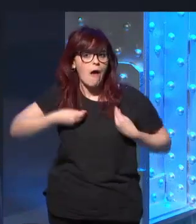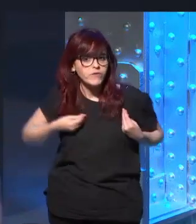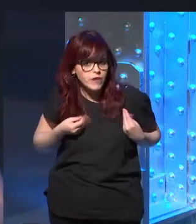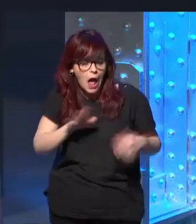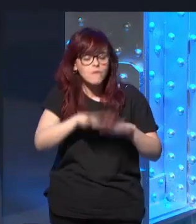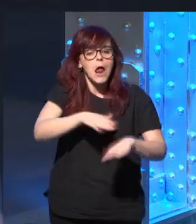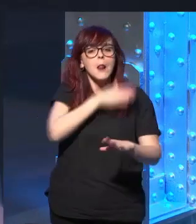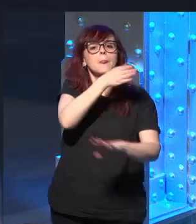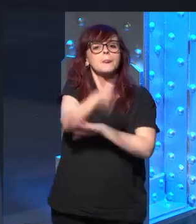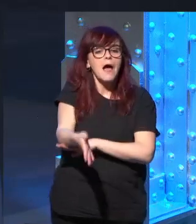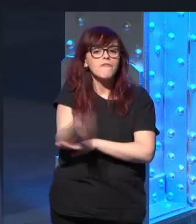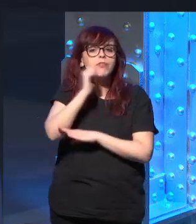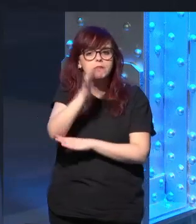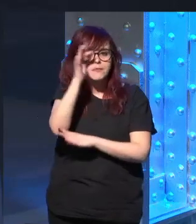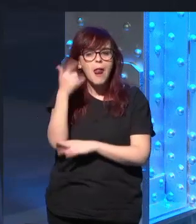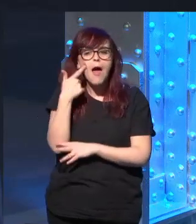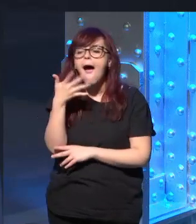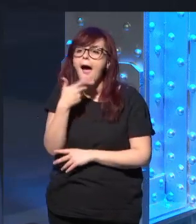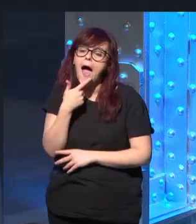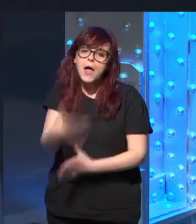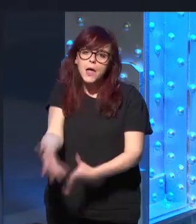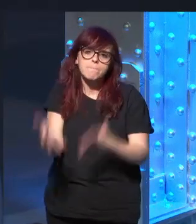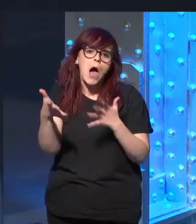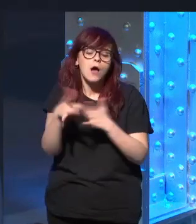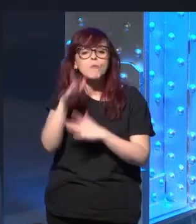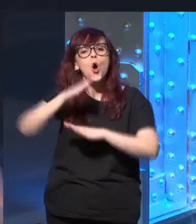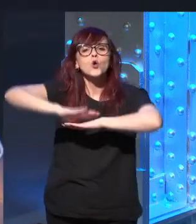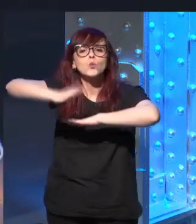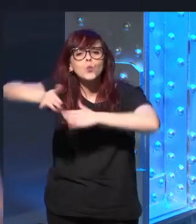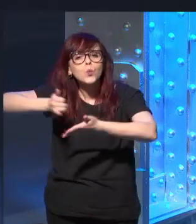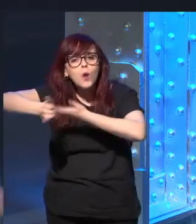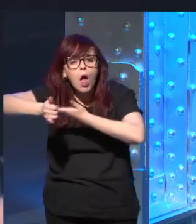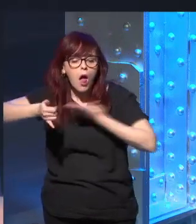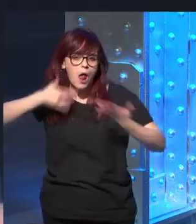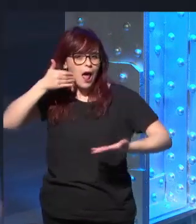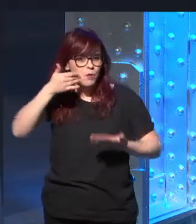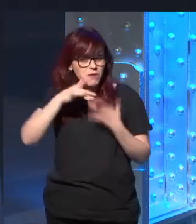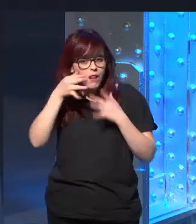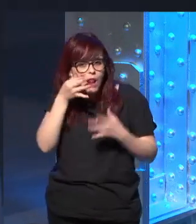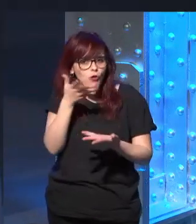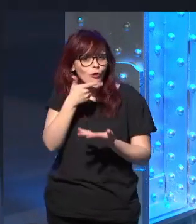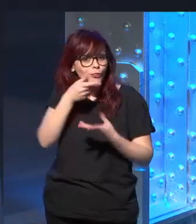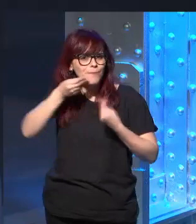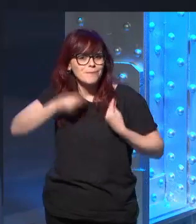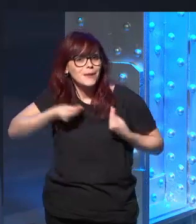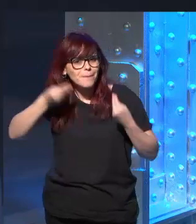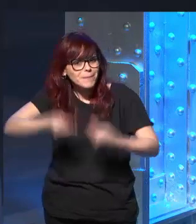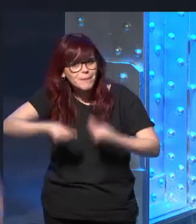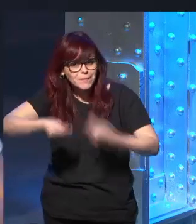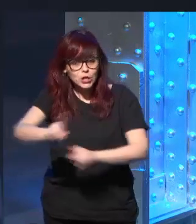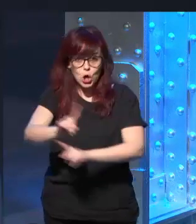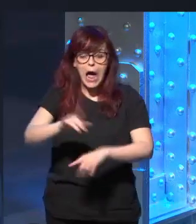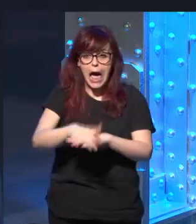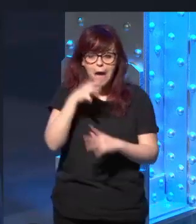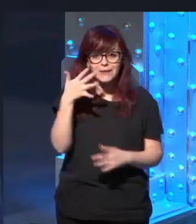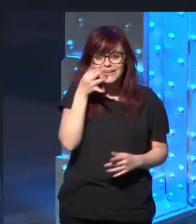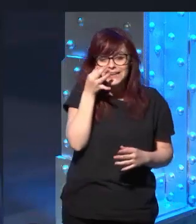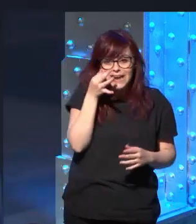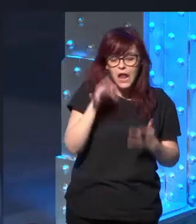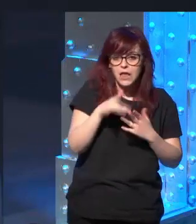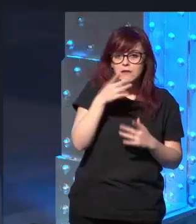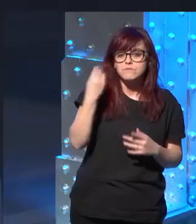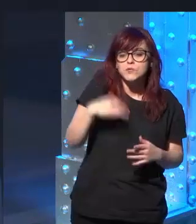rural tenemos voz y hay mucha gente que escribe y que cuenta cosas maravillosas. Otra cosa es que estén en los medios